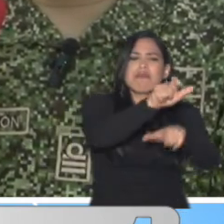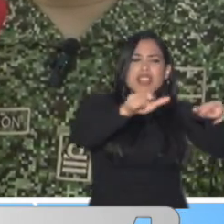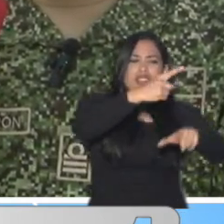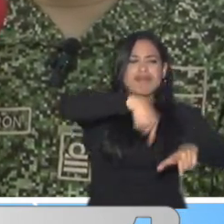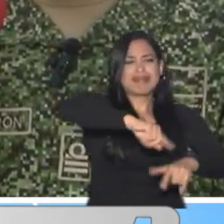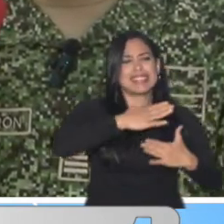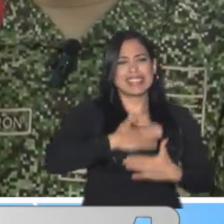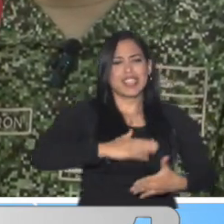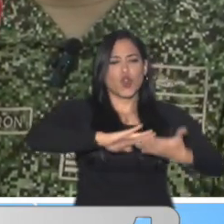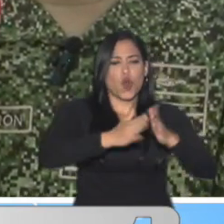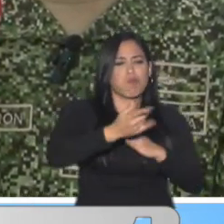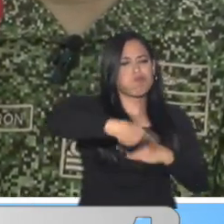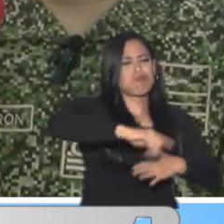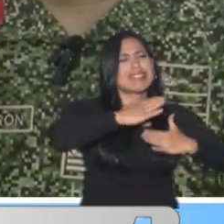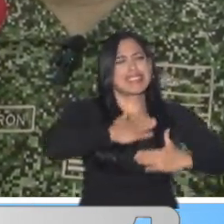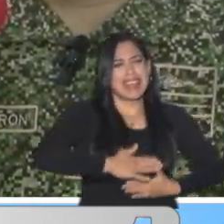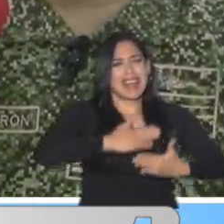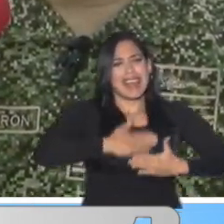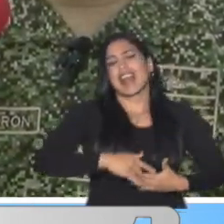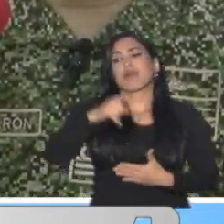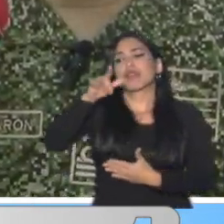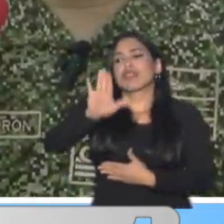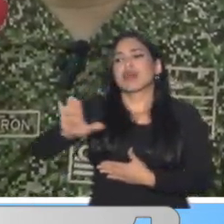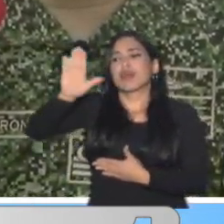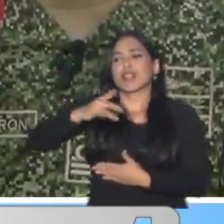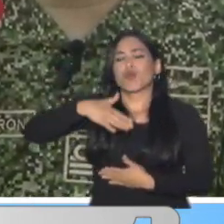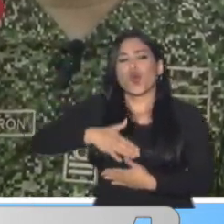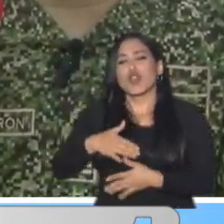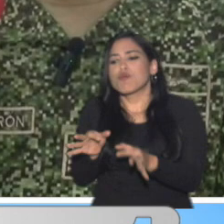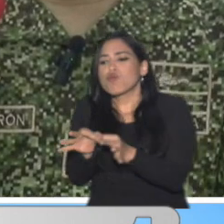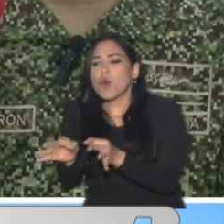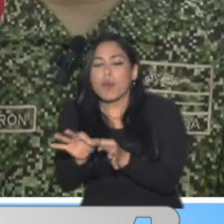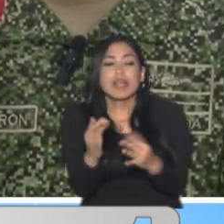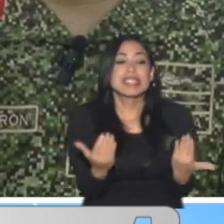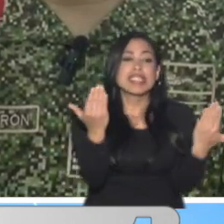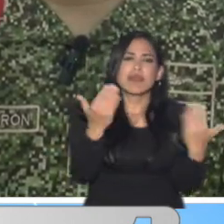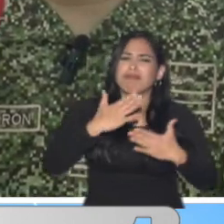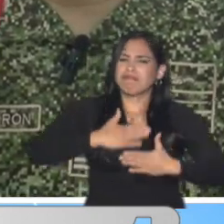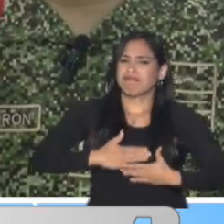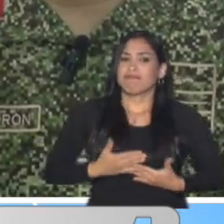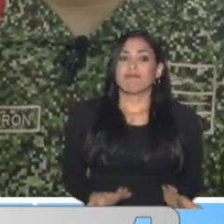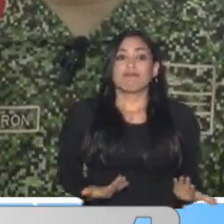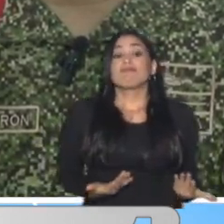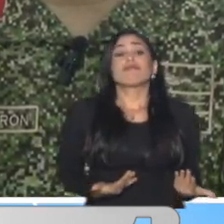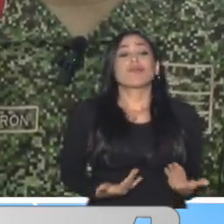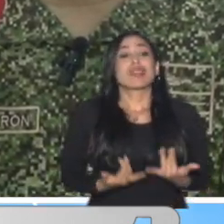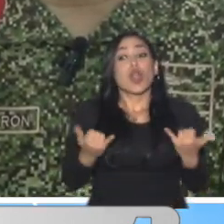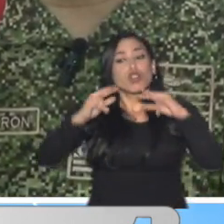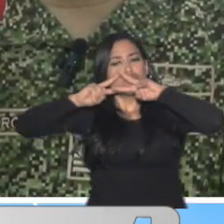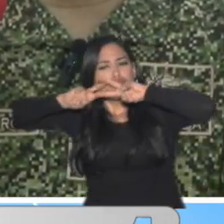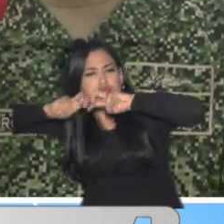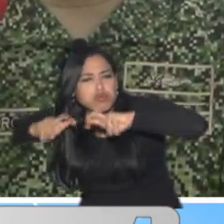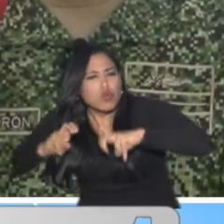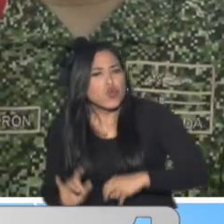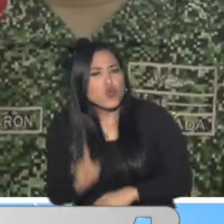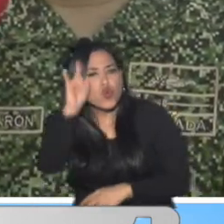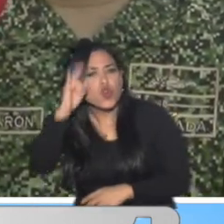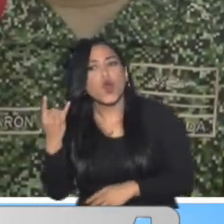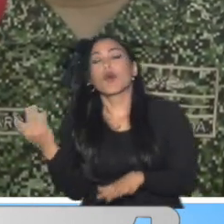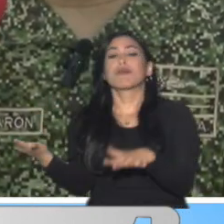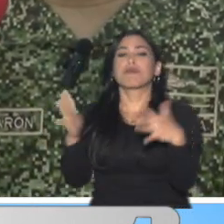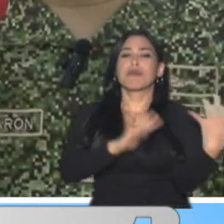para toda la comunidad de la capital de bolívar y sus municipios esto esta investigación nace hace